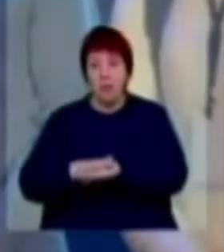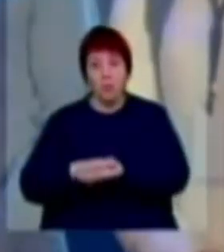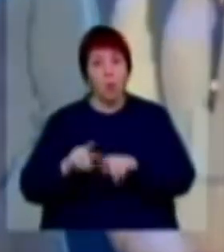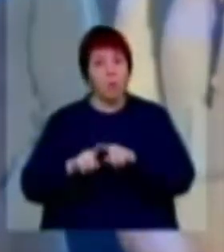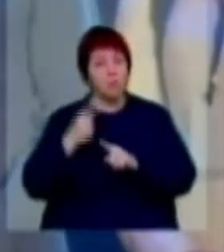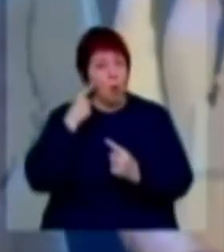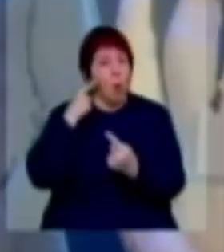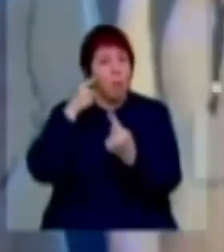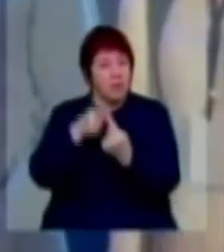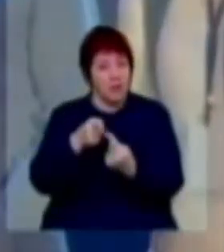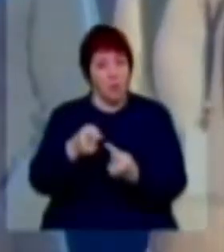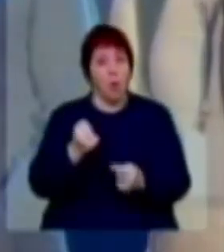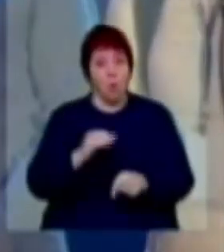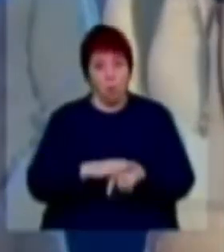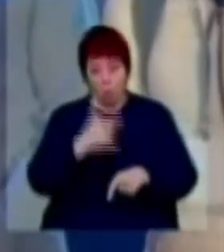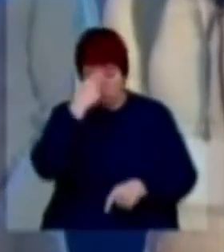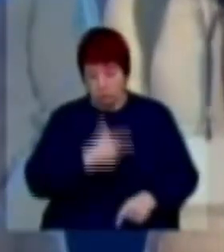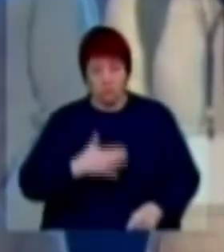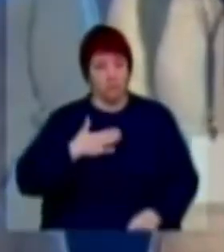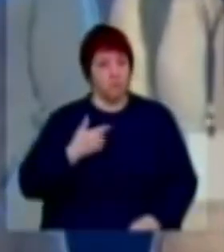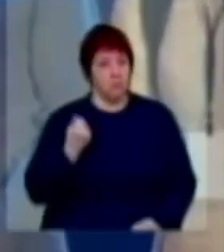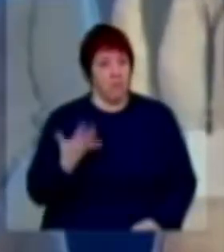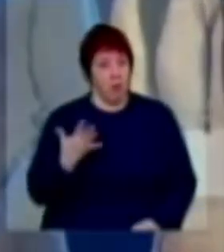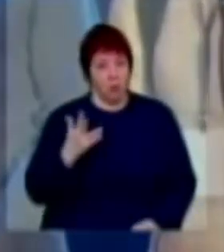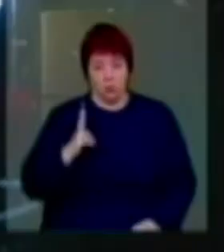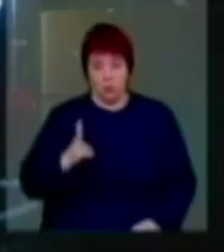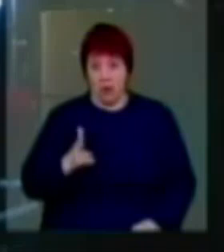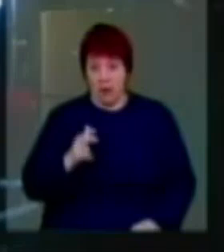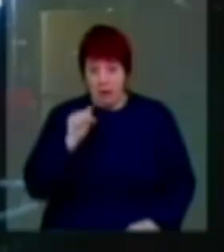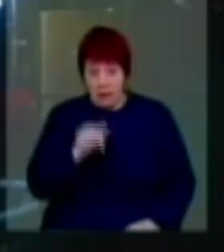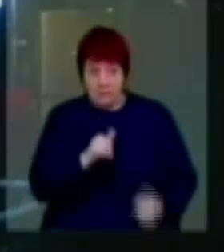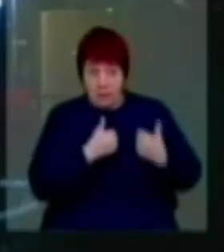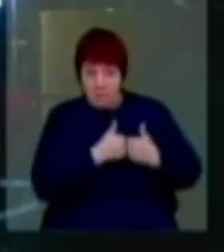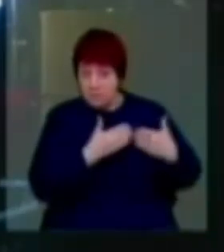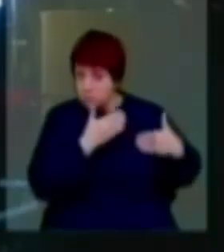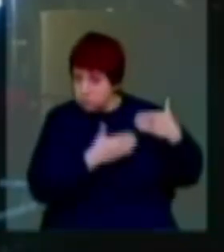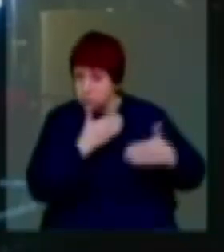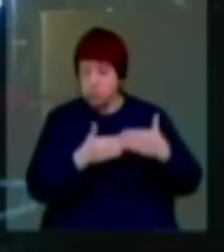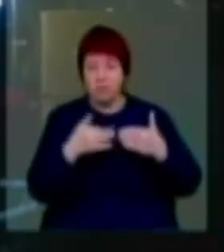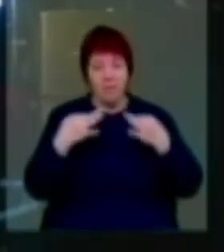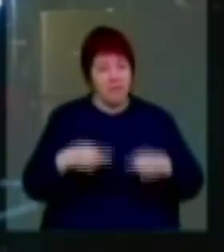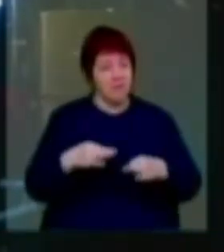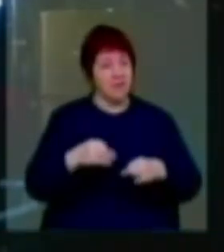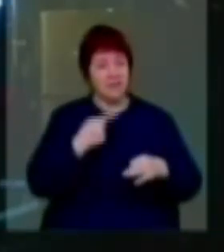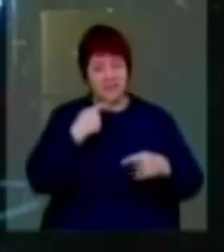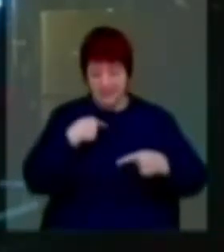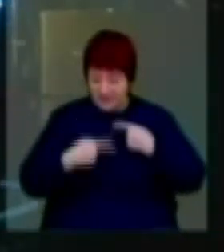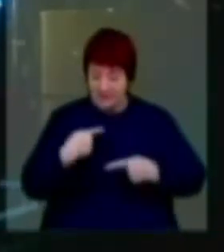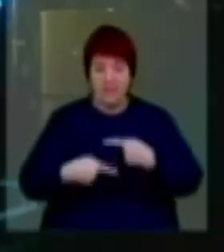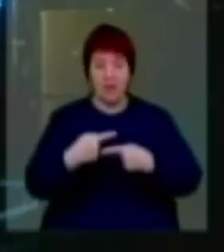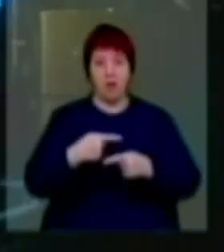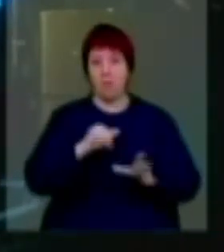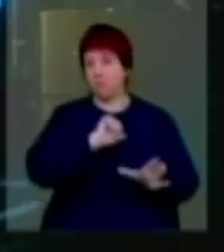nuestros valores y desde esos valores entiendo que nuestra guía debe seguir siendo El